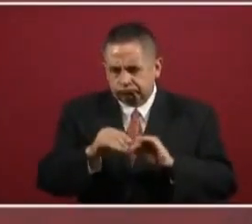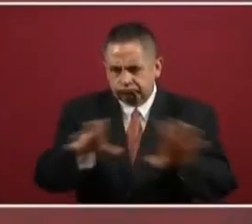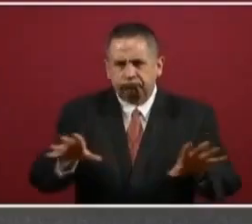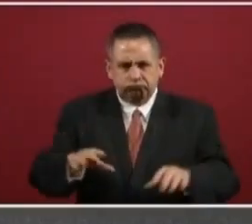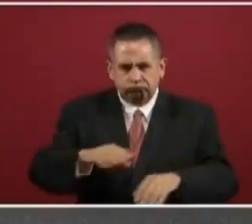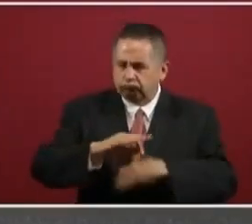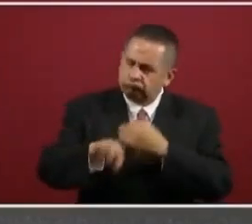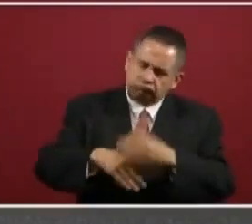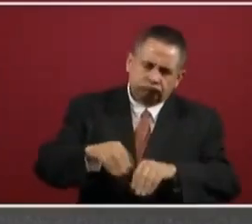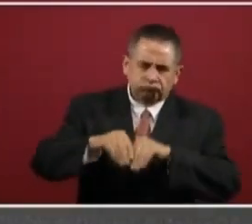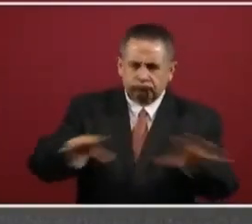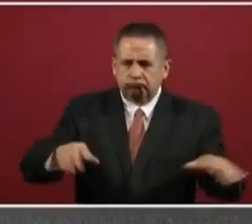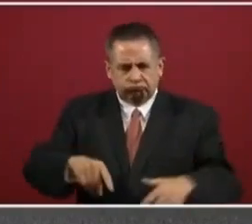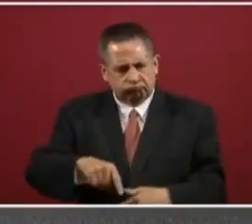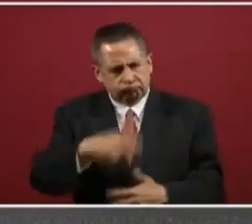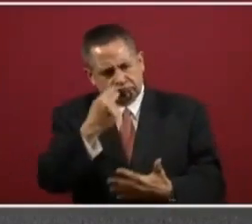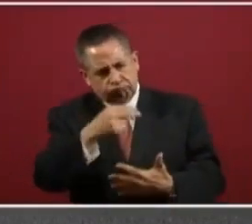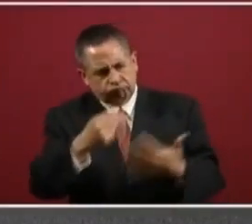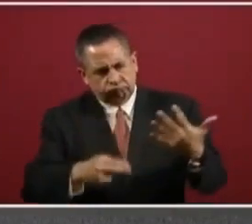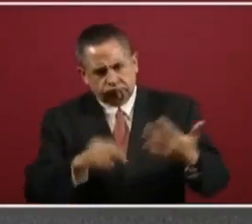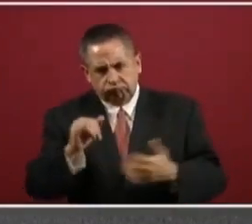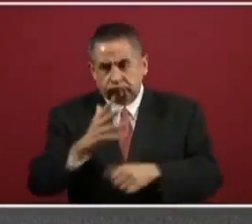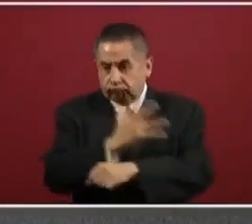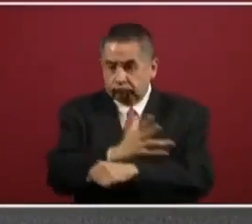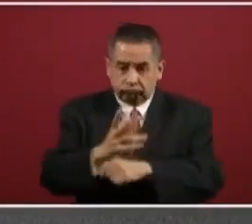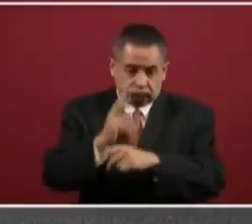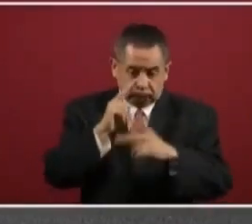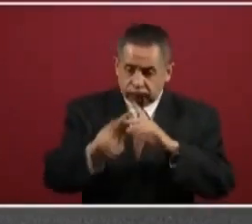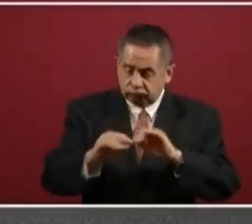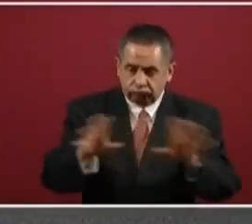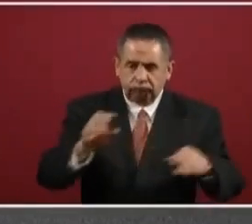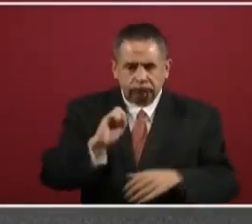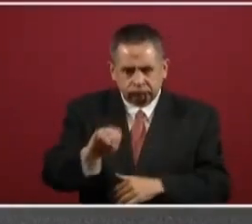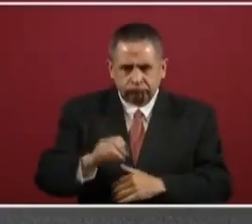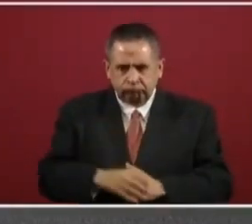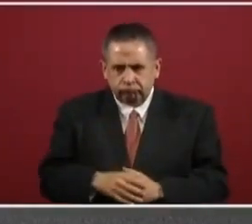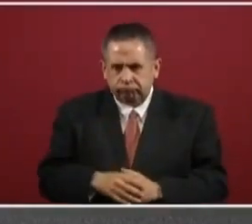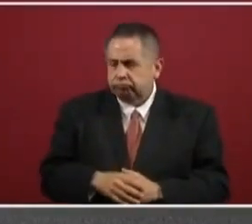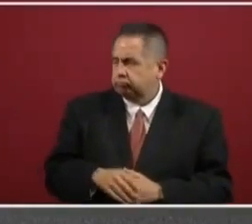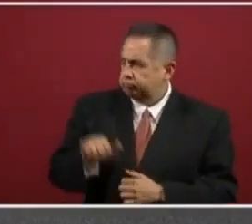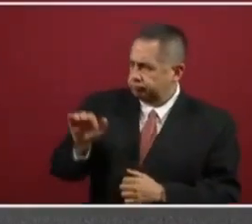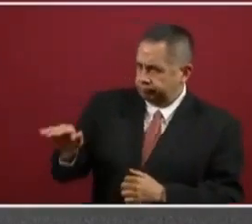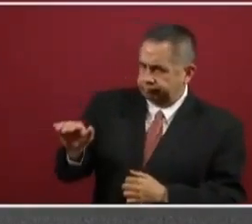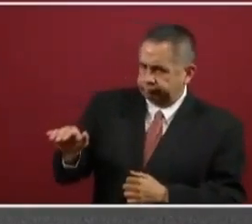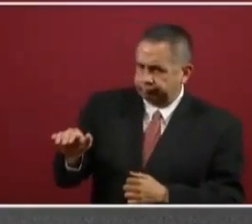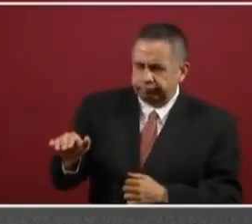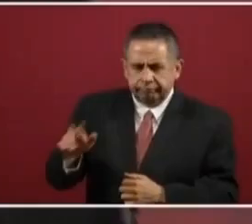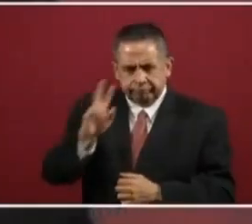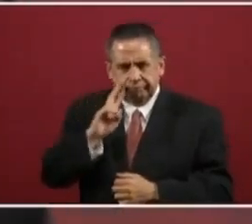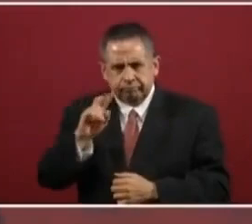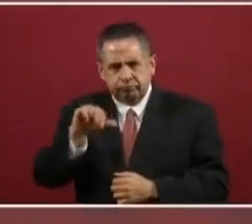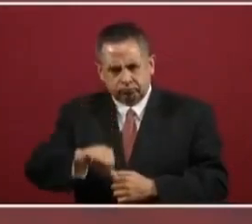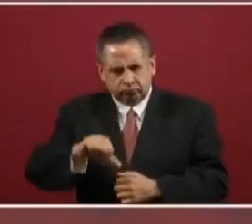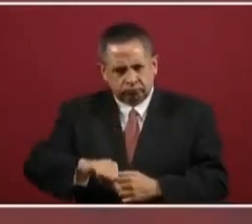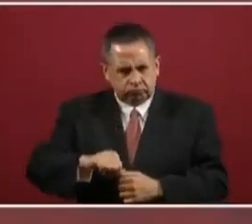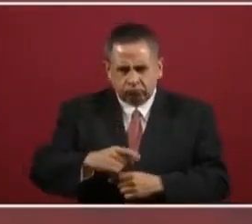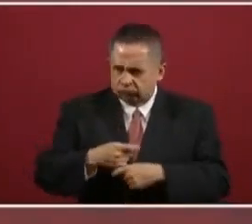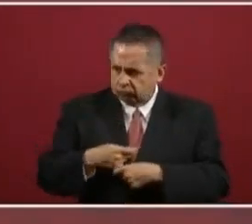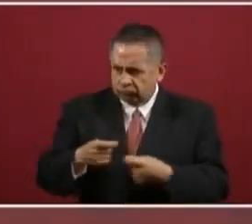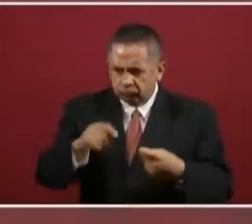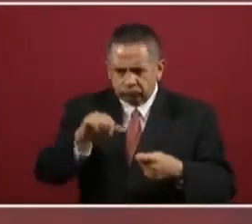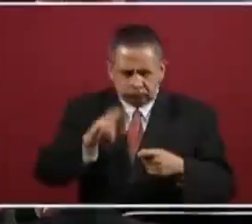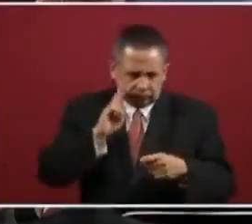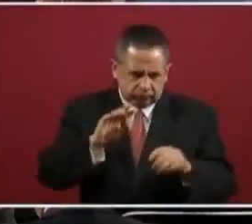darlo a conocer por transparencia entonces a ver si hoy mismo se